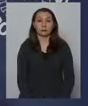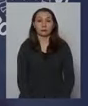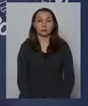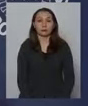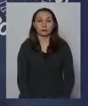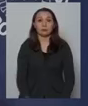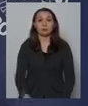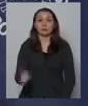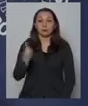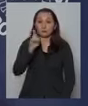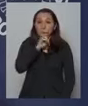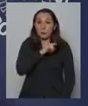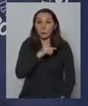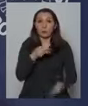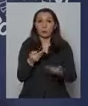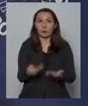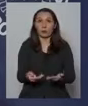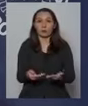Finalmente,